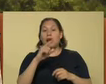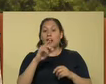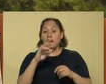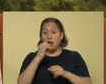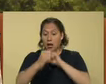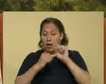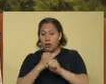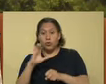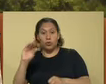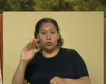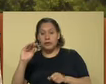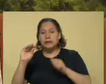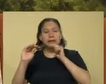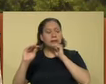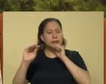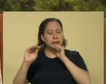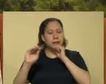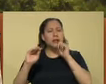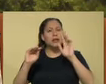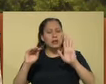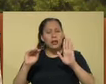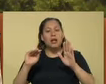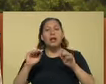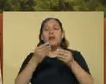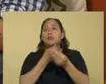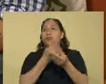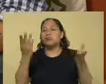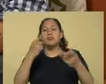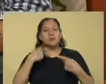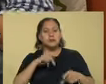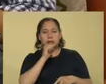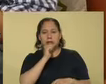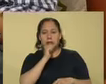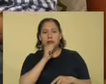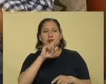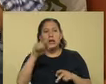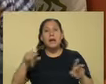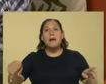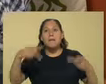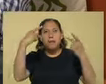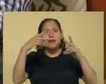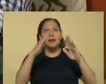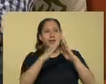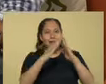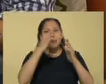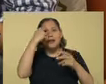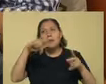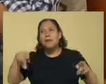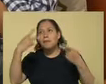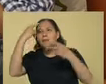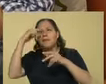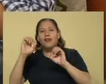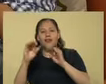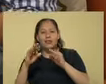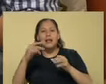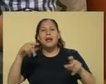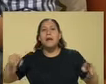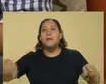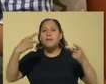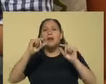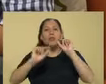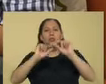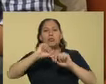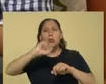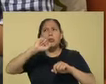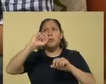de los 90 que finalmente se pone al público, uh-huh. donde se vende para acá, para la oficina y donde viene este boom. Uh-huh. En